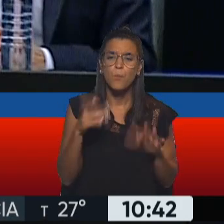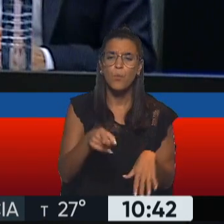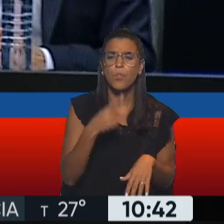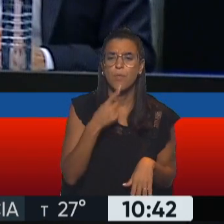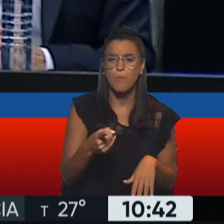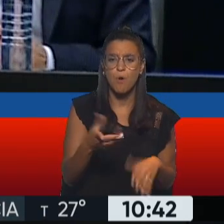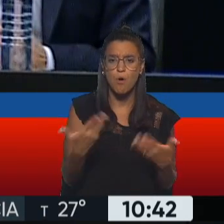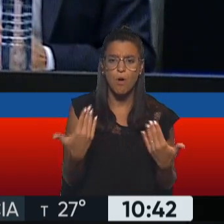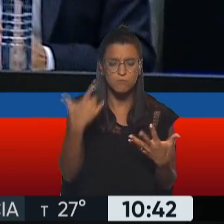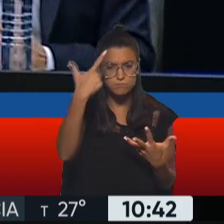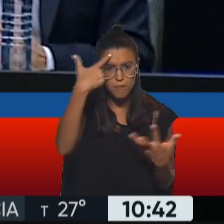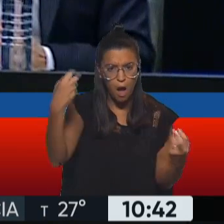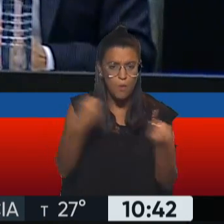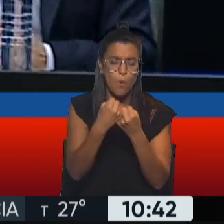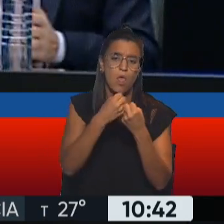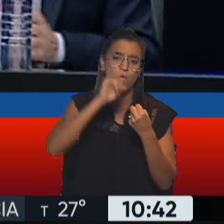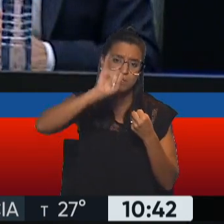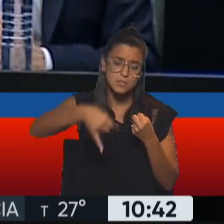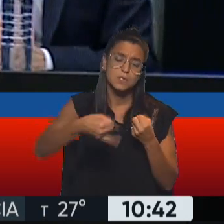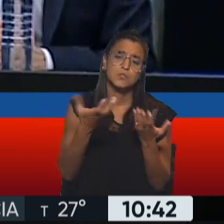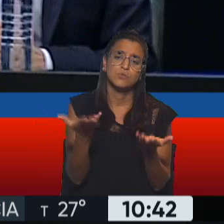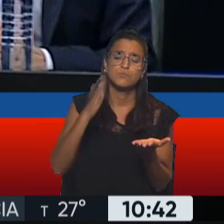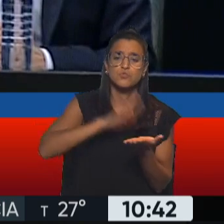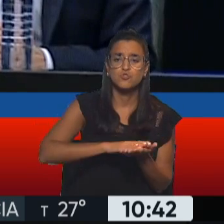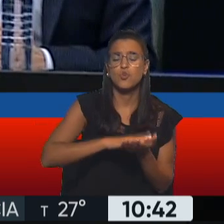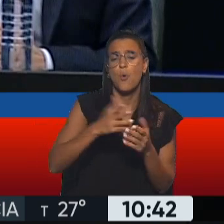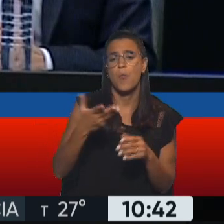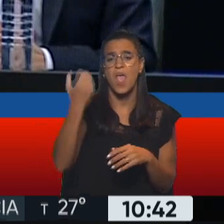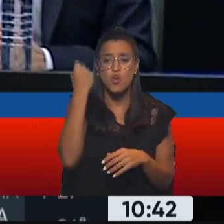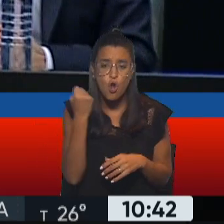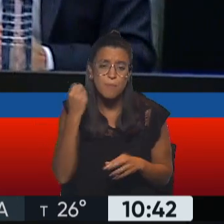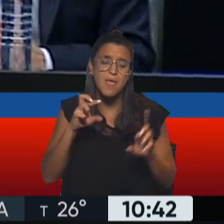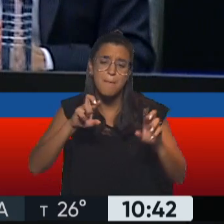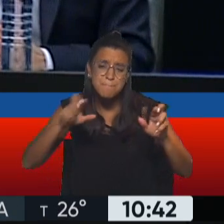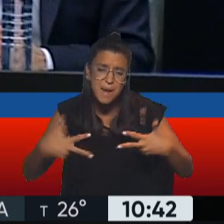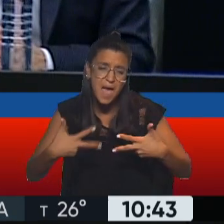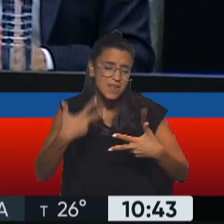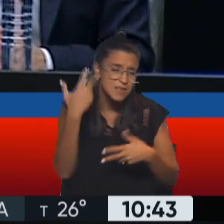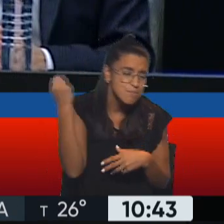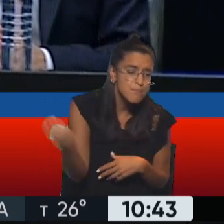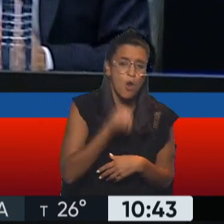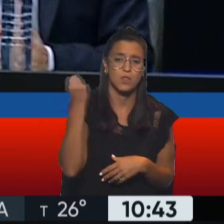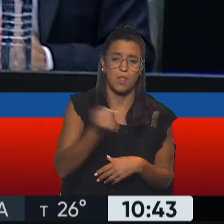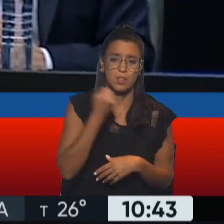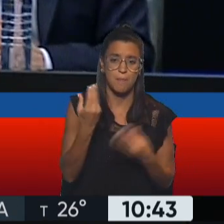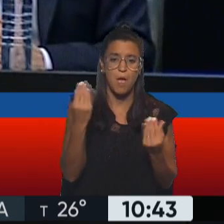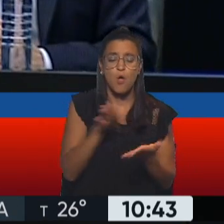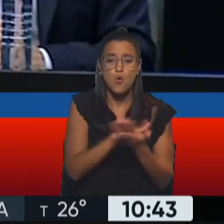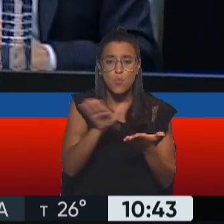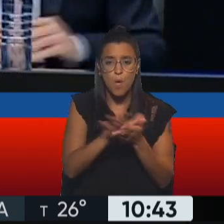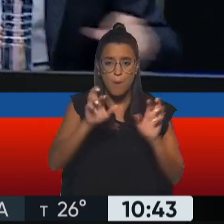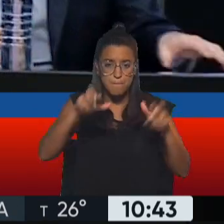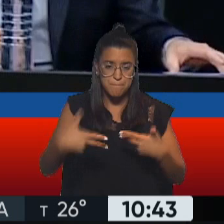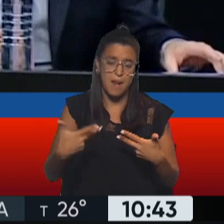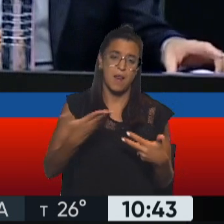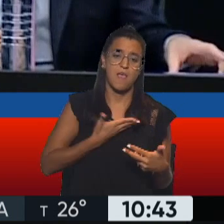alcanzar un entendimiento sobre el marco macroeconómico y las políticas claves para un nuevo programa con